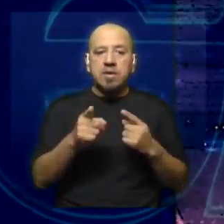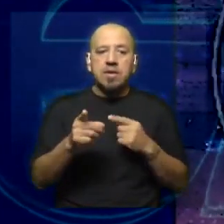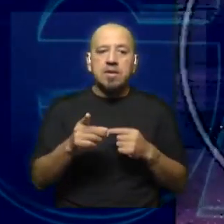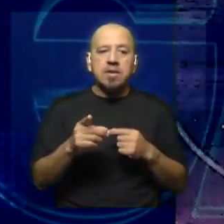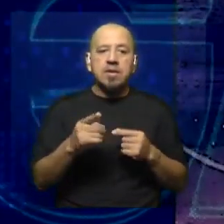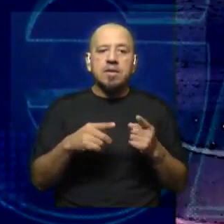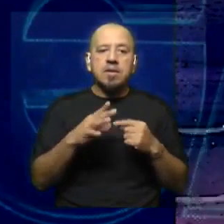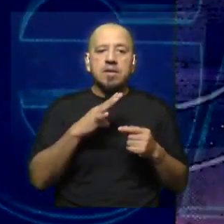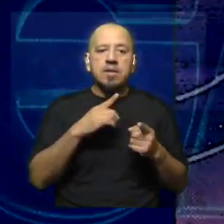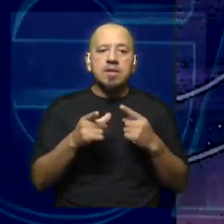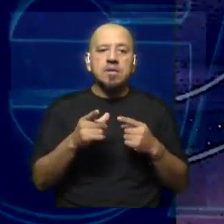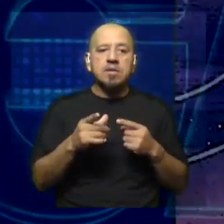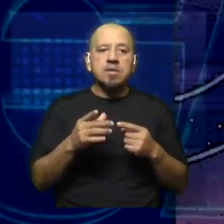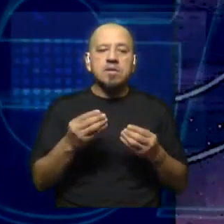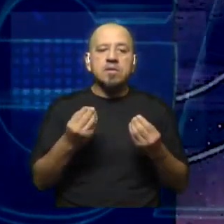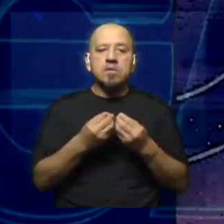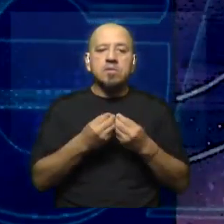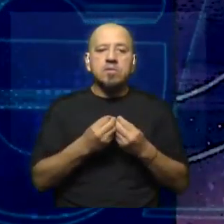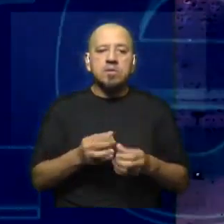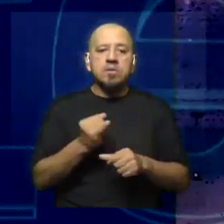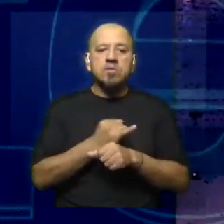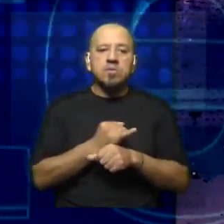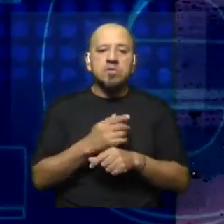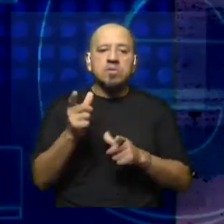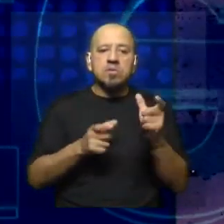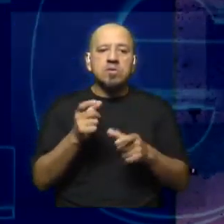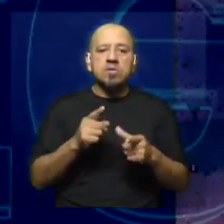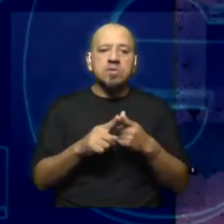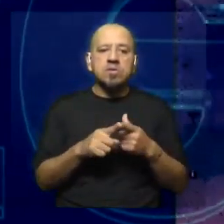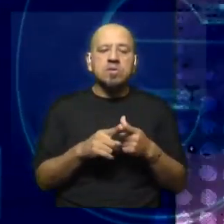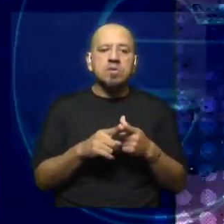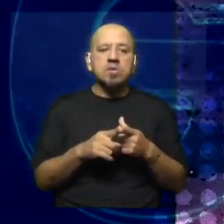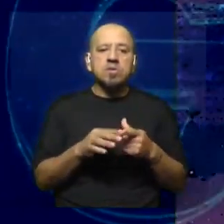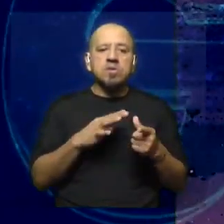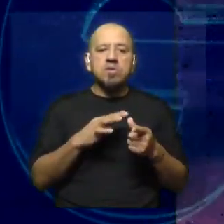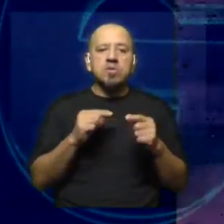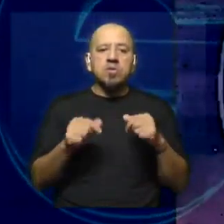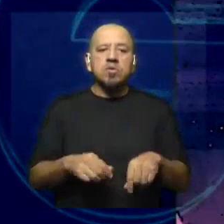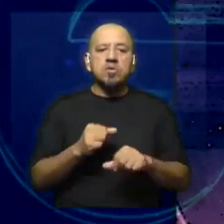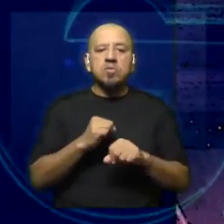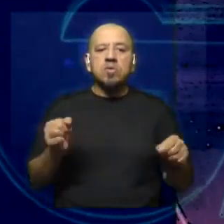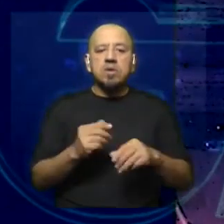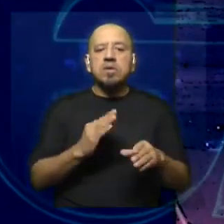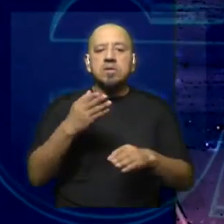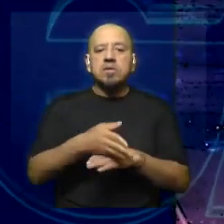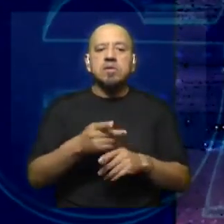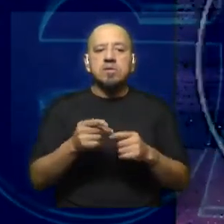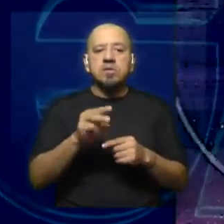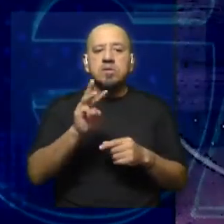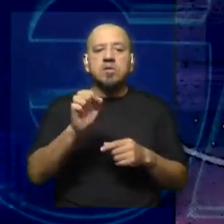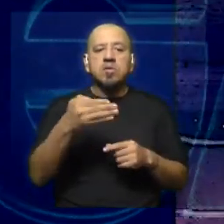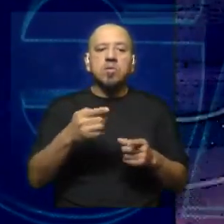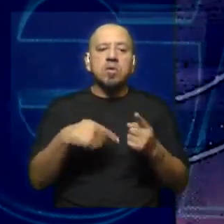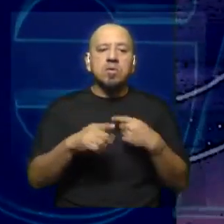producto de donaciones de particulares o de instituciones o personas que acrecentan lo que hoy se puede acceder vía web, para que